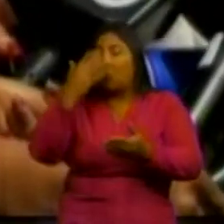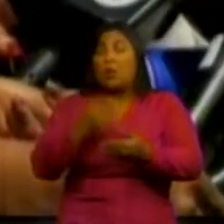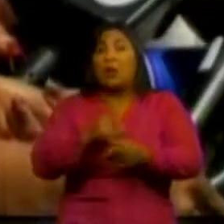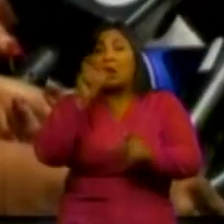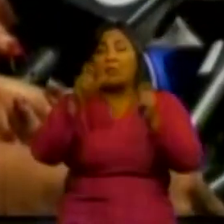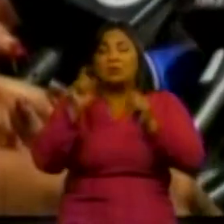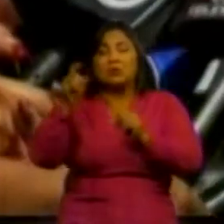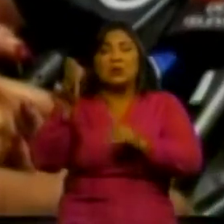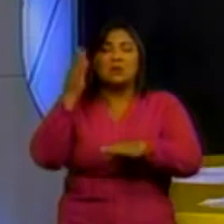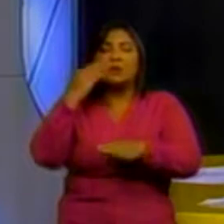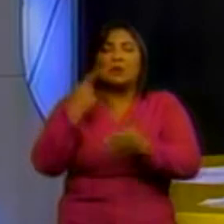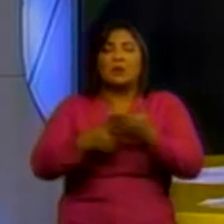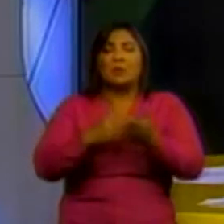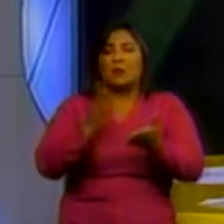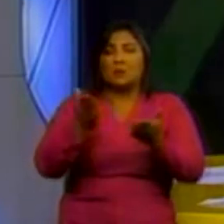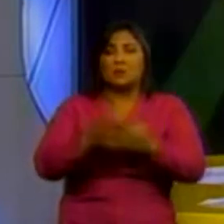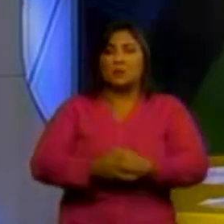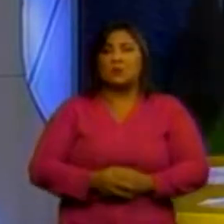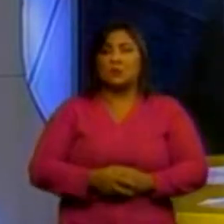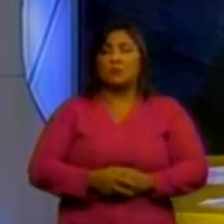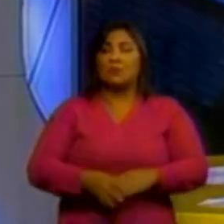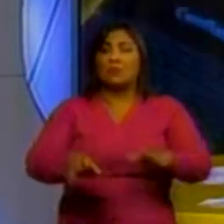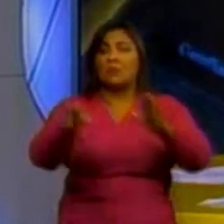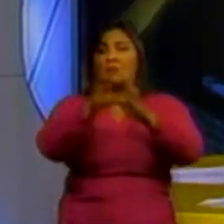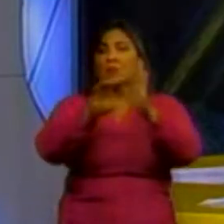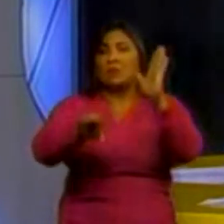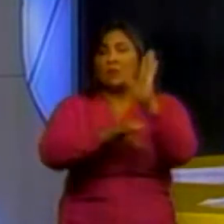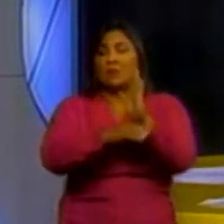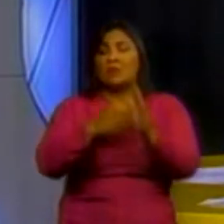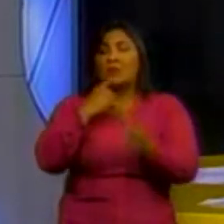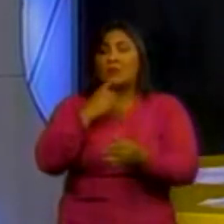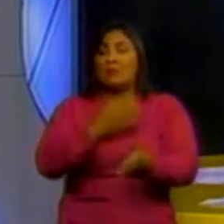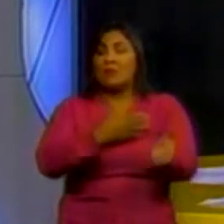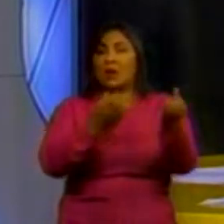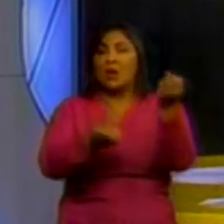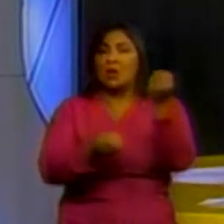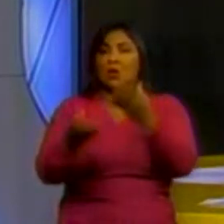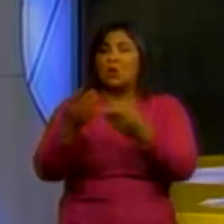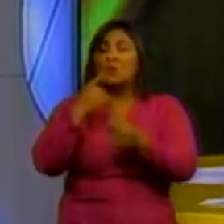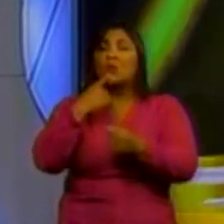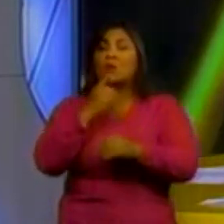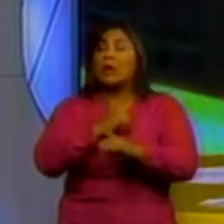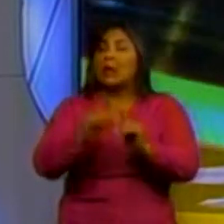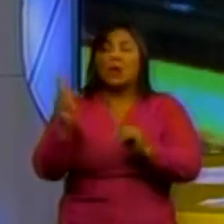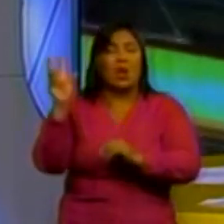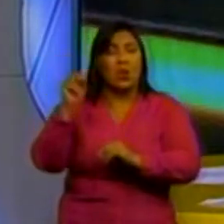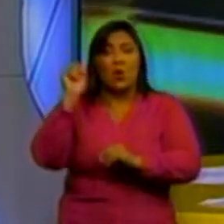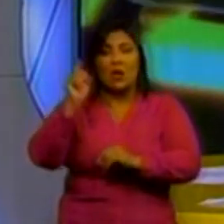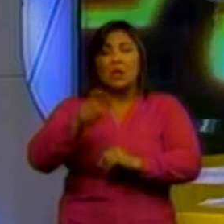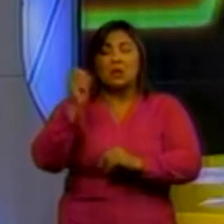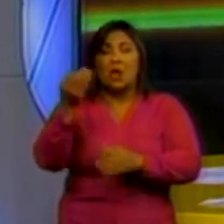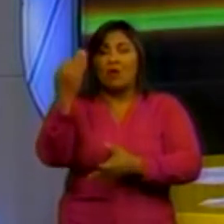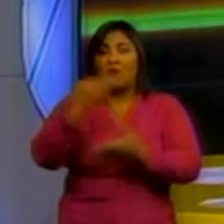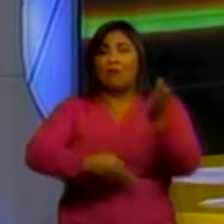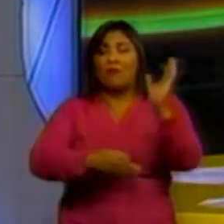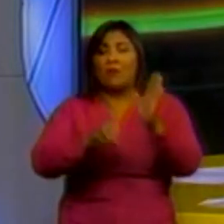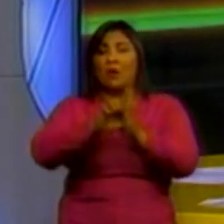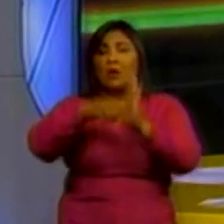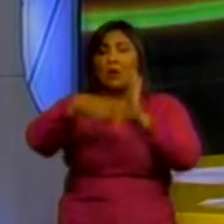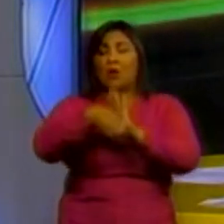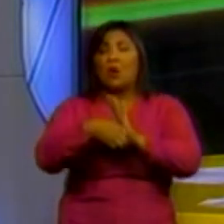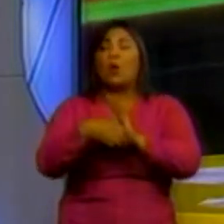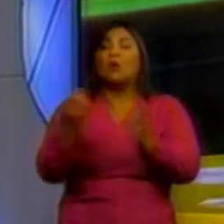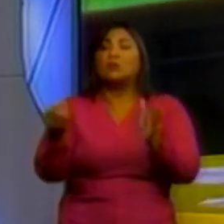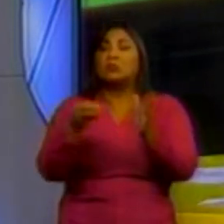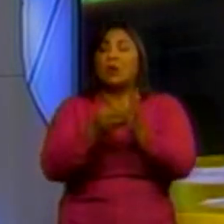ecuatoriano. Y la Corte Constitucional emitió una resolución en donde se establece que ya no son necesarios los informes de Contraloría con